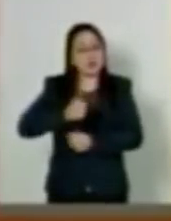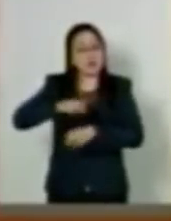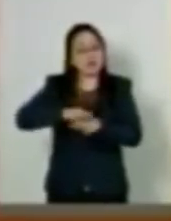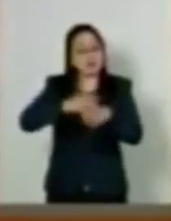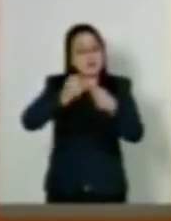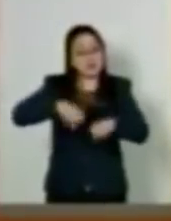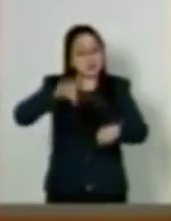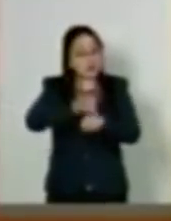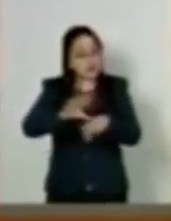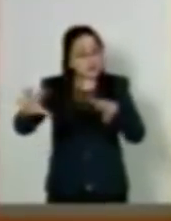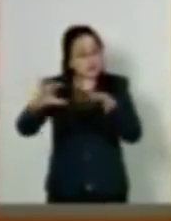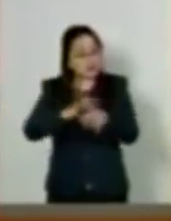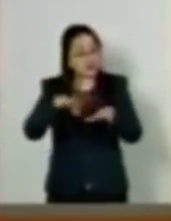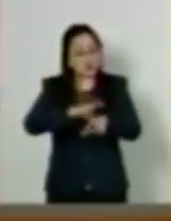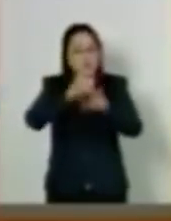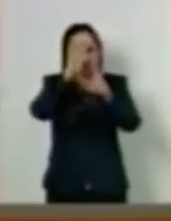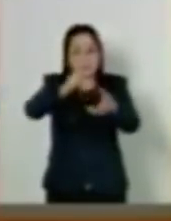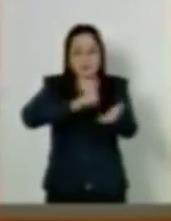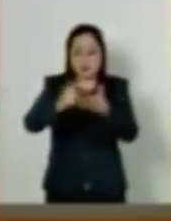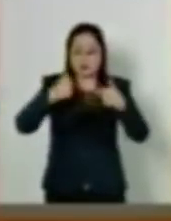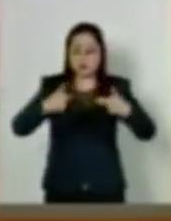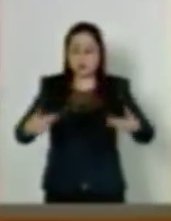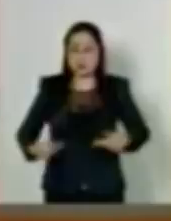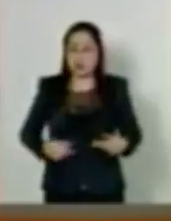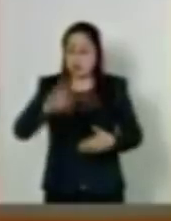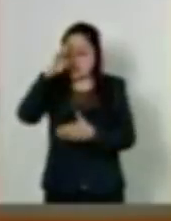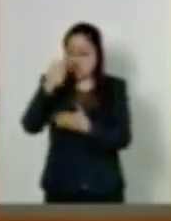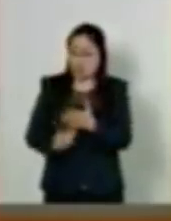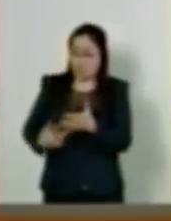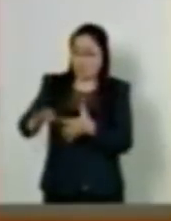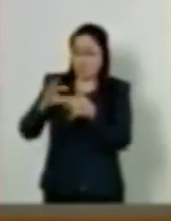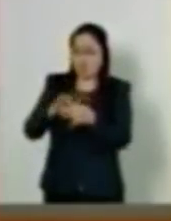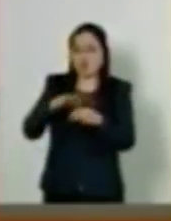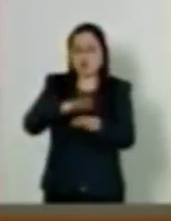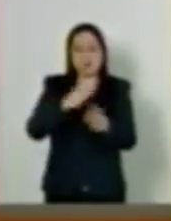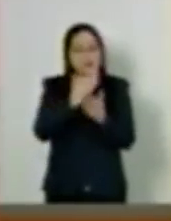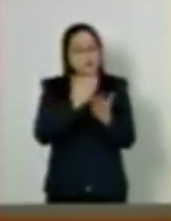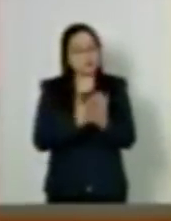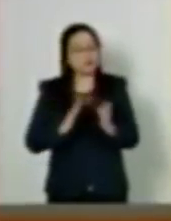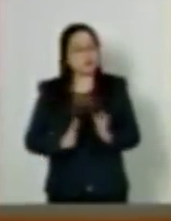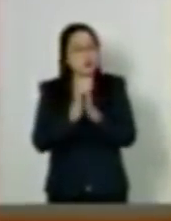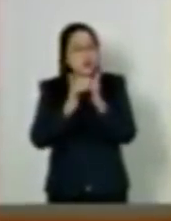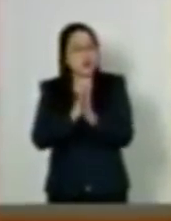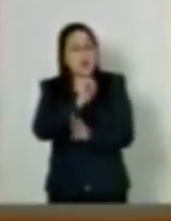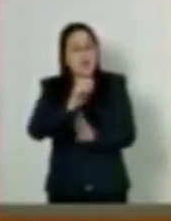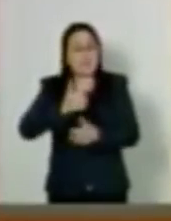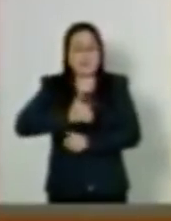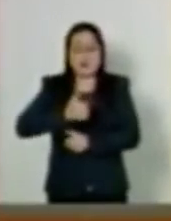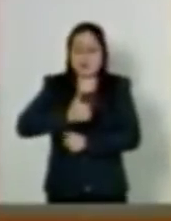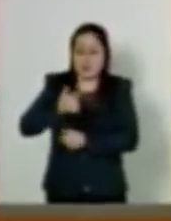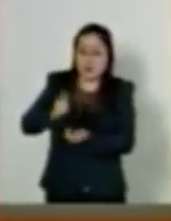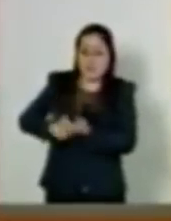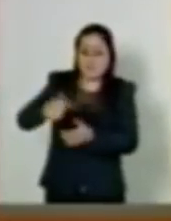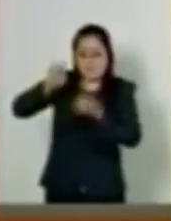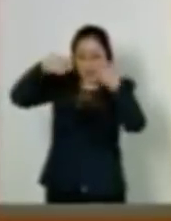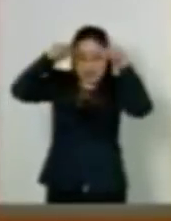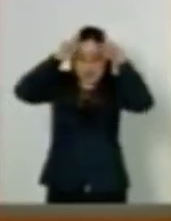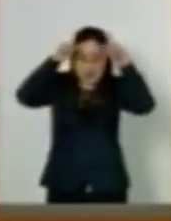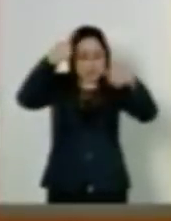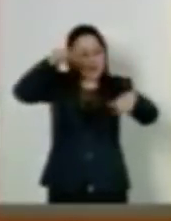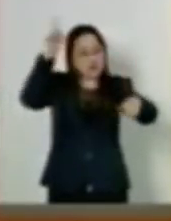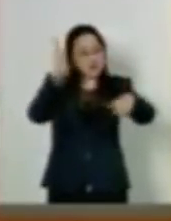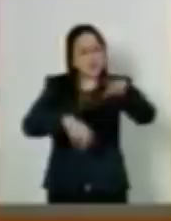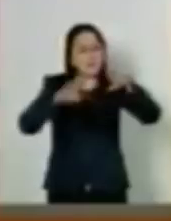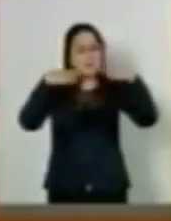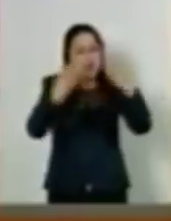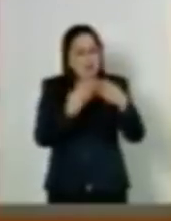pública y agravar la situación en materia de derechos humanos y violencia en el marco de la participación del Ejército y la Marina en la lucha